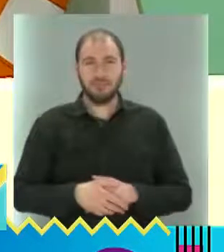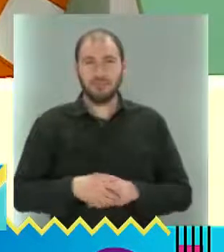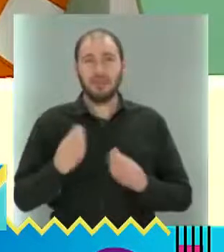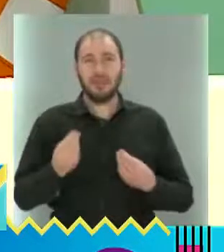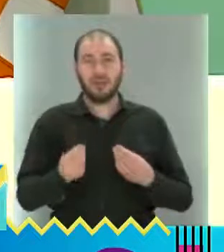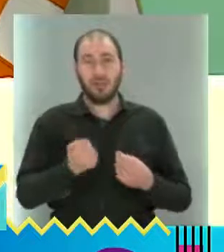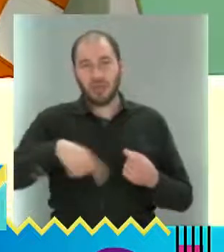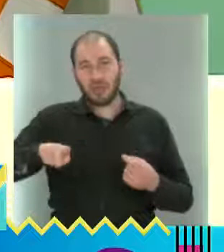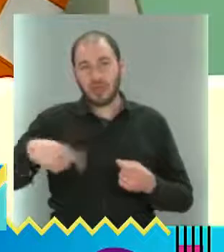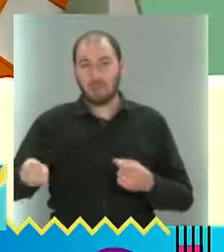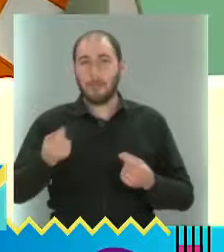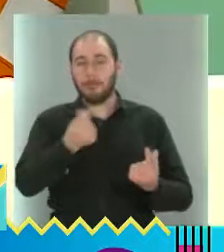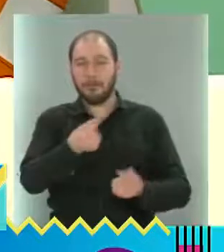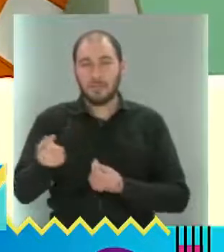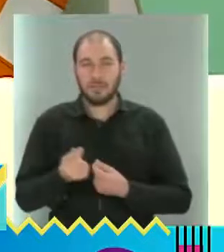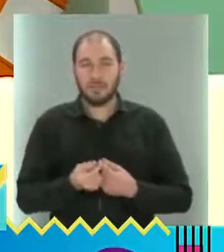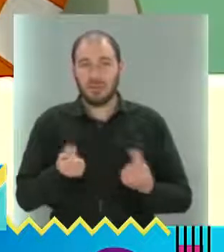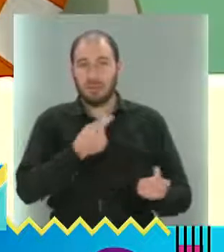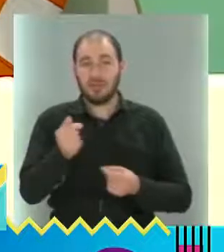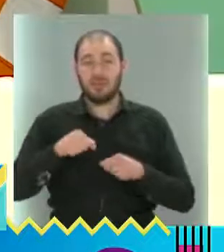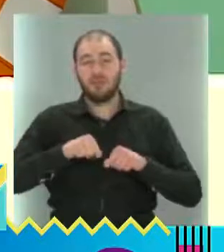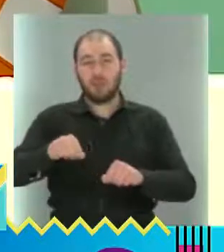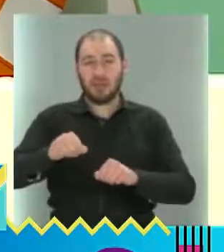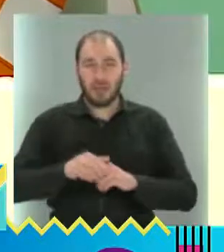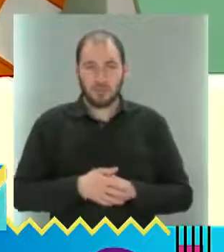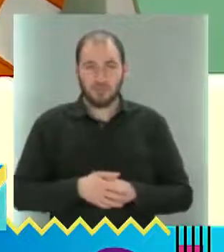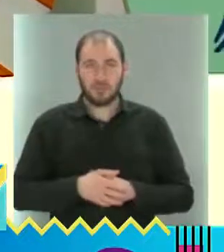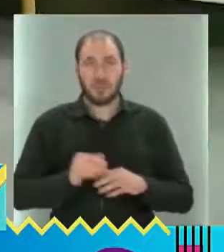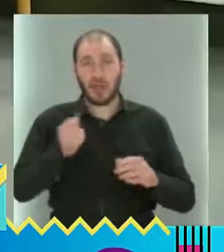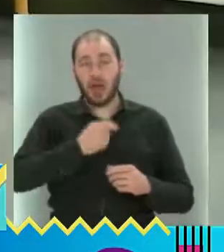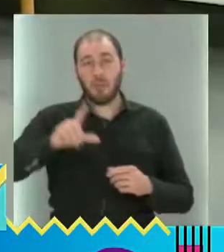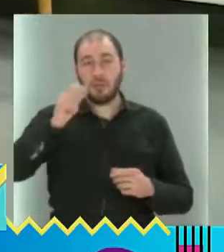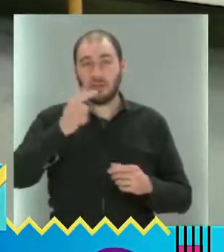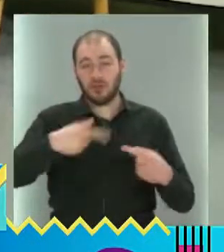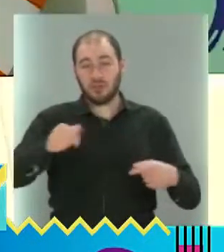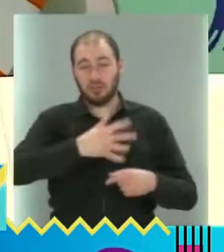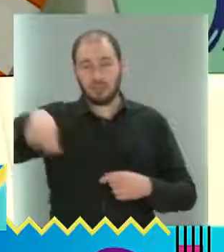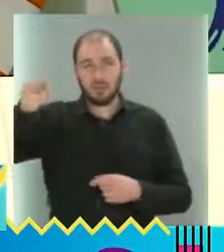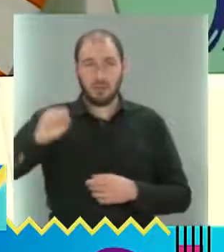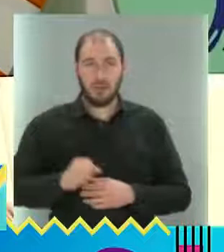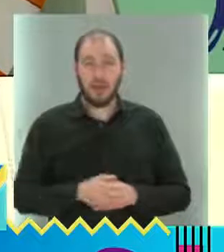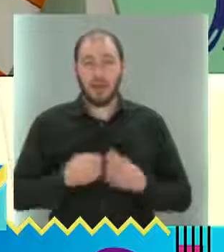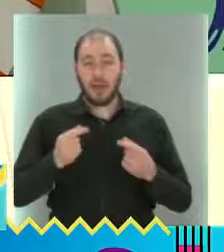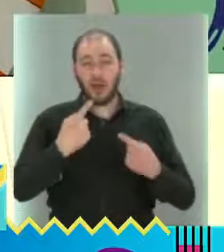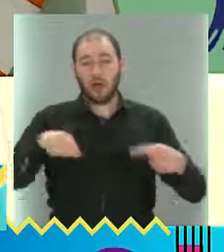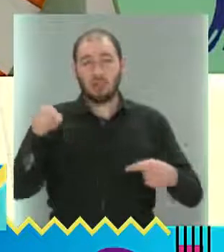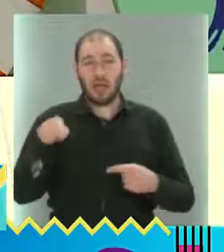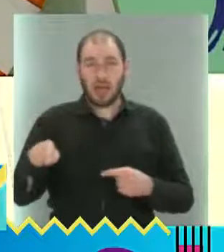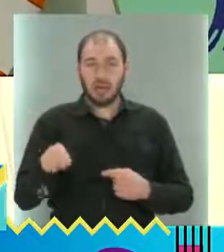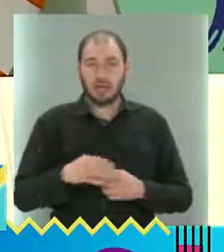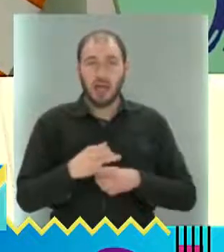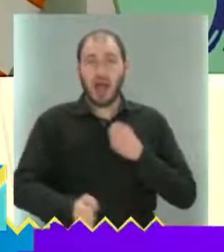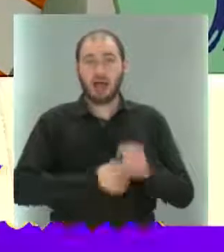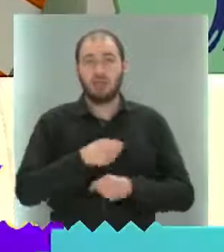traslada esto a los precios de las góndolas, al aumento en los fletes, ¿no? Para que esos productos lleguen hasta